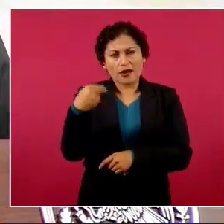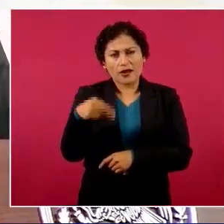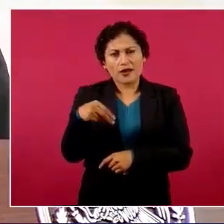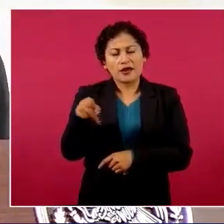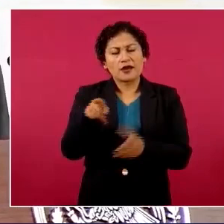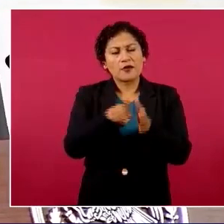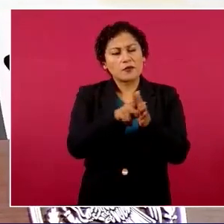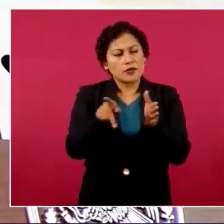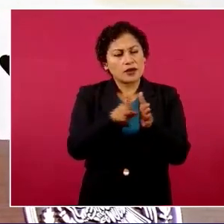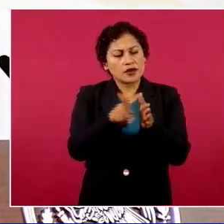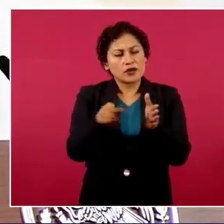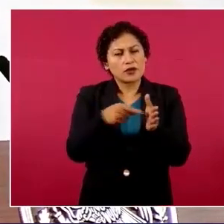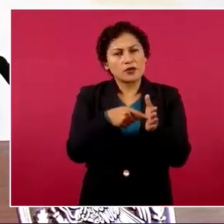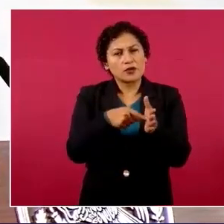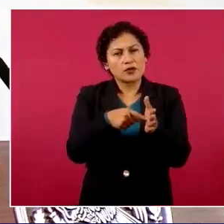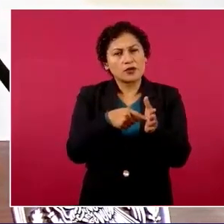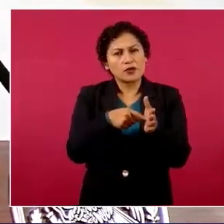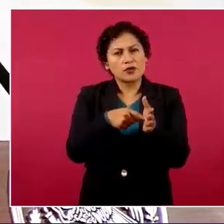periódico